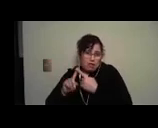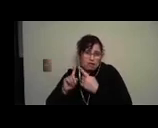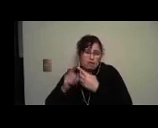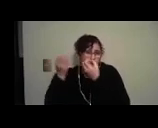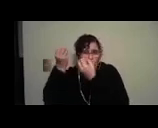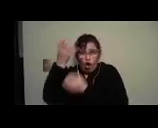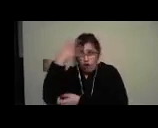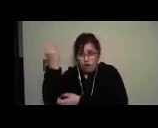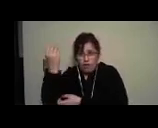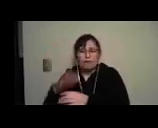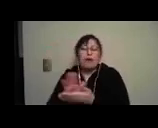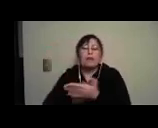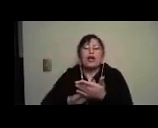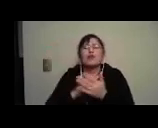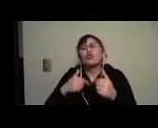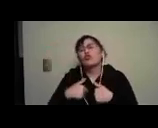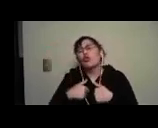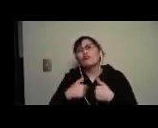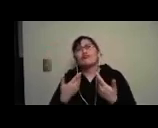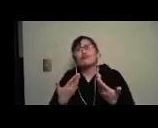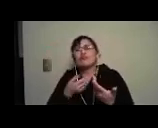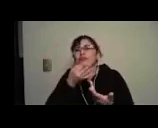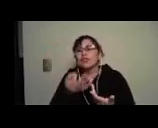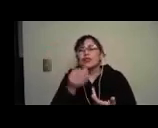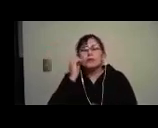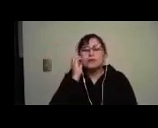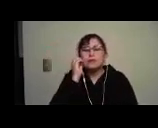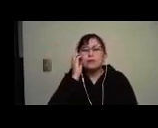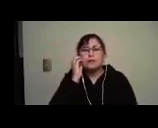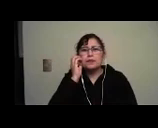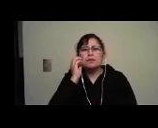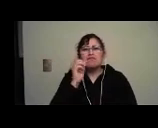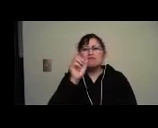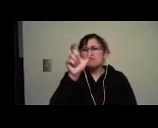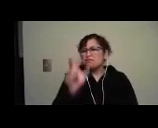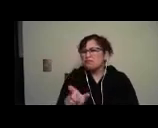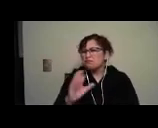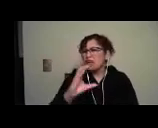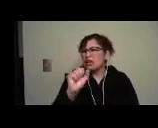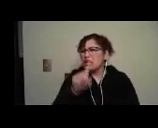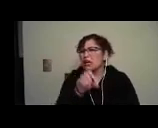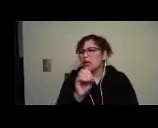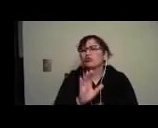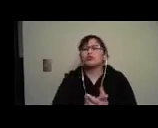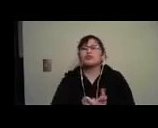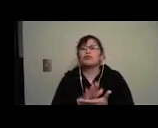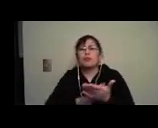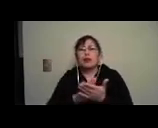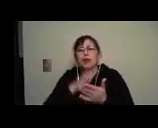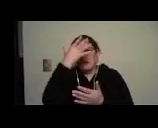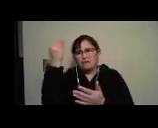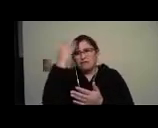Por ejemplo, si yo les planteo un caso puntual describiendo un poco una persona con enfermedad de